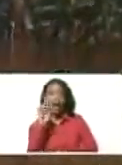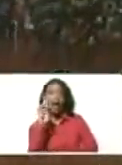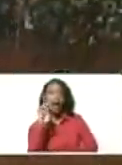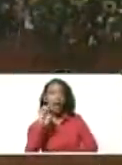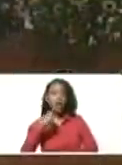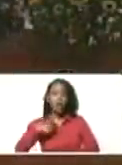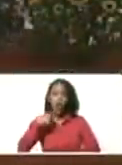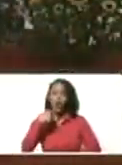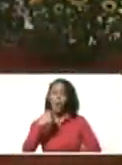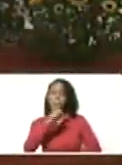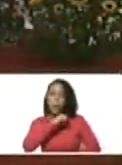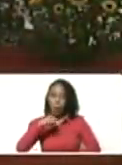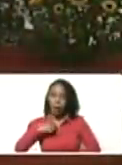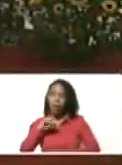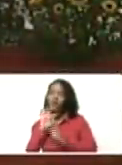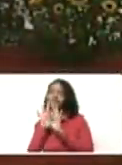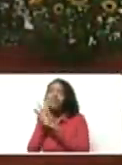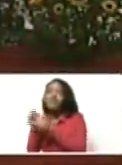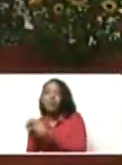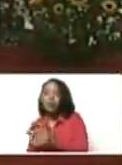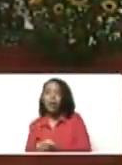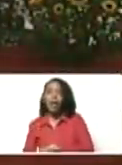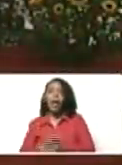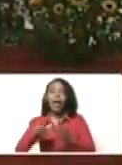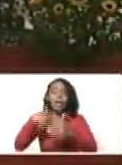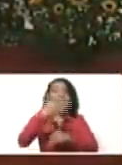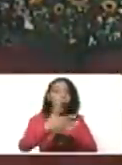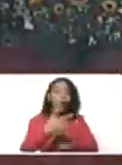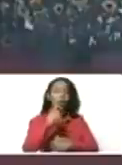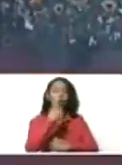privado y luego lo dije en público,